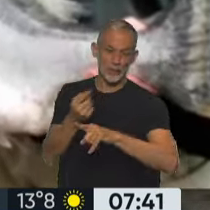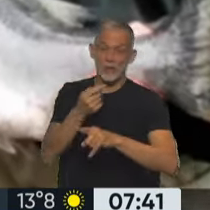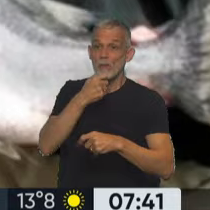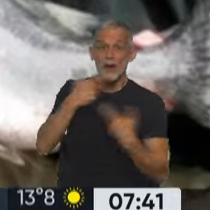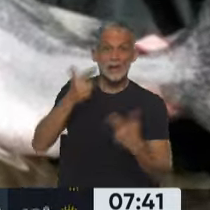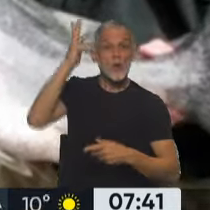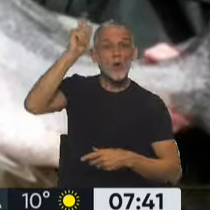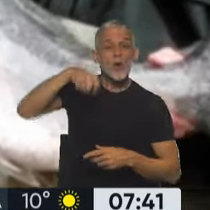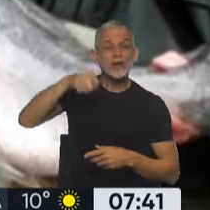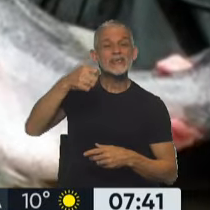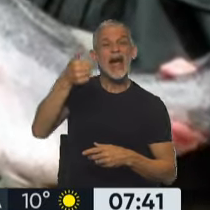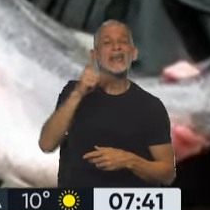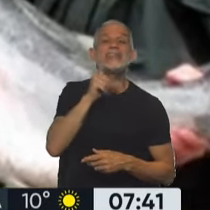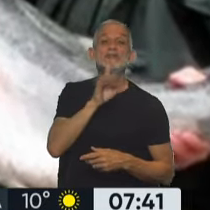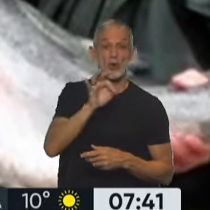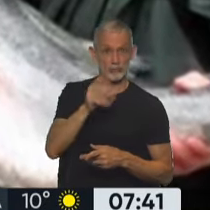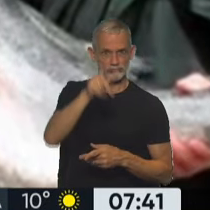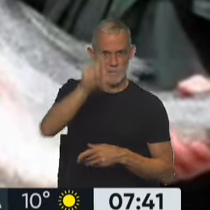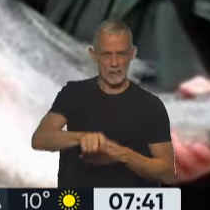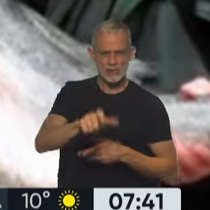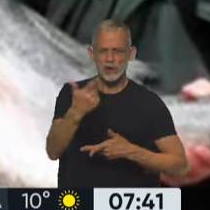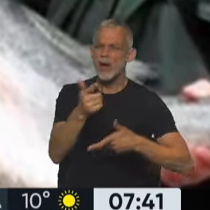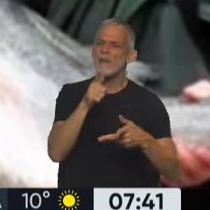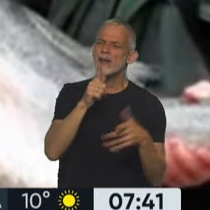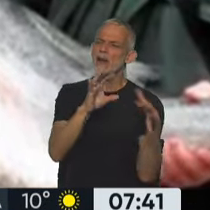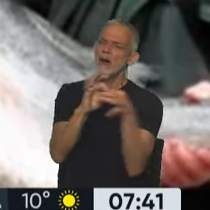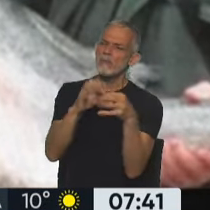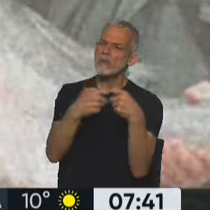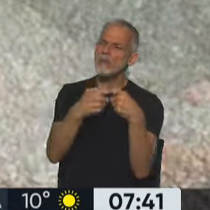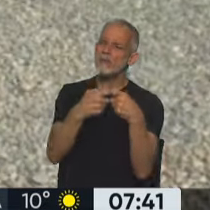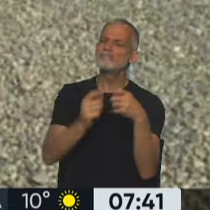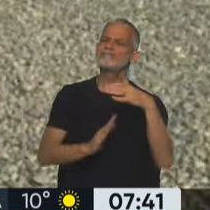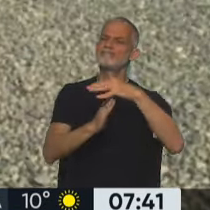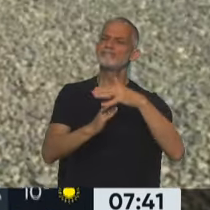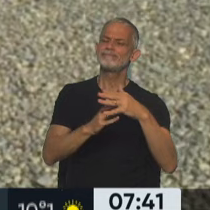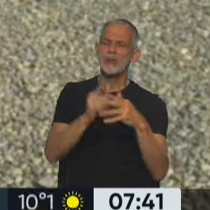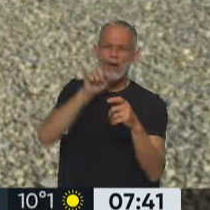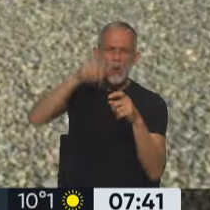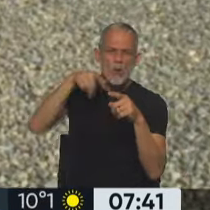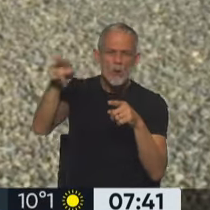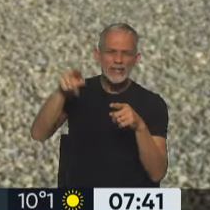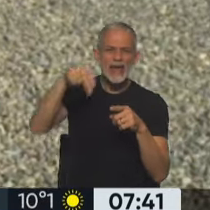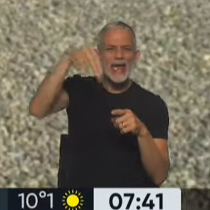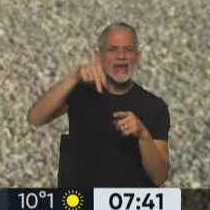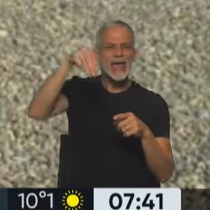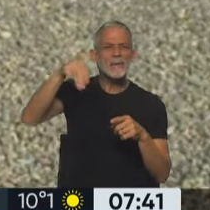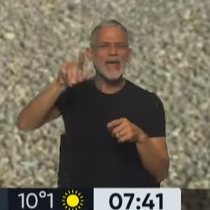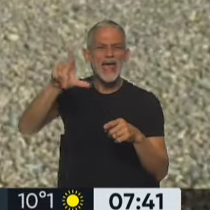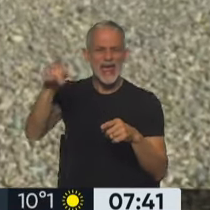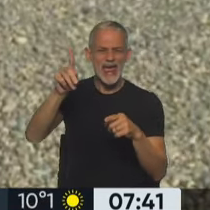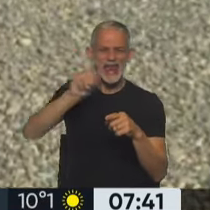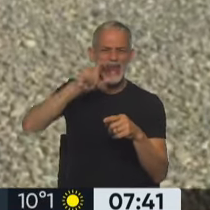del magistrado Samuel Alito, que supuestamente tiene un vínculo de amistad con Paul Singer, el titular del fondo buitre NML. De hecho,